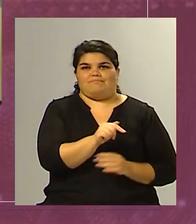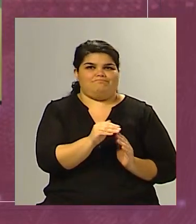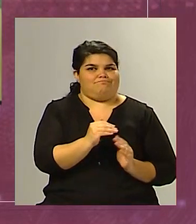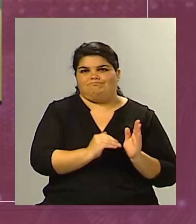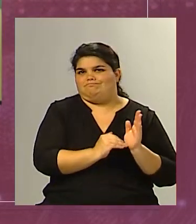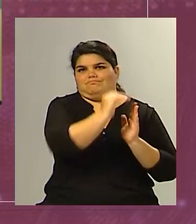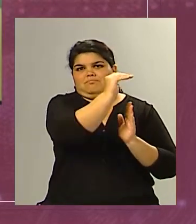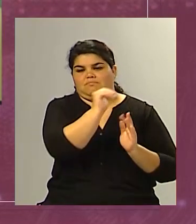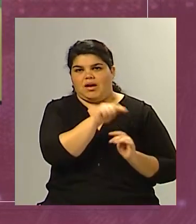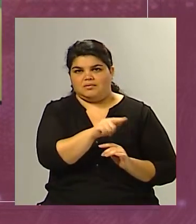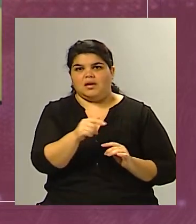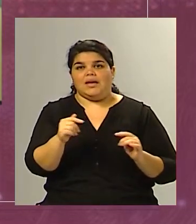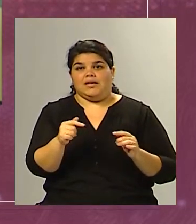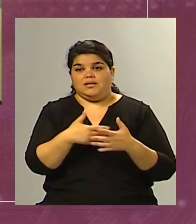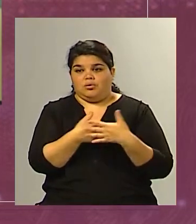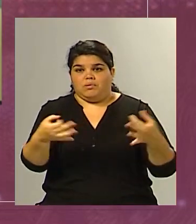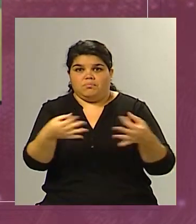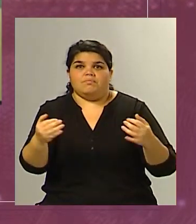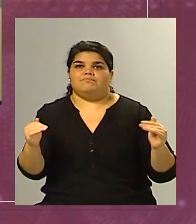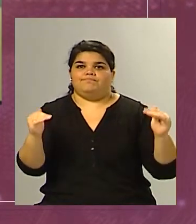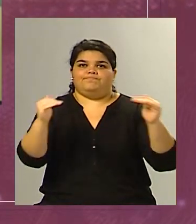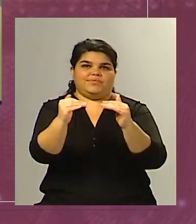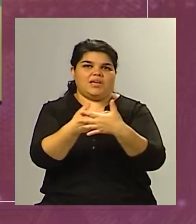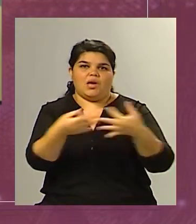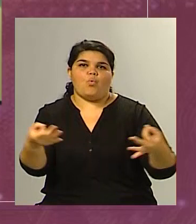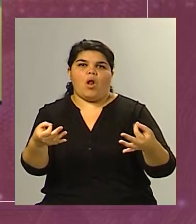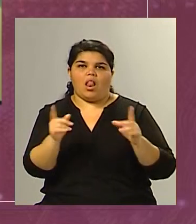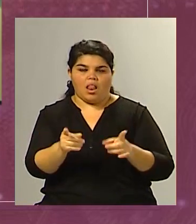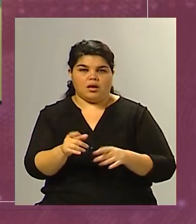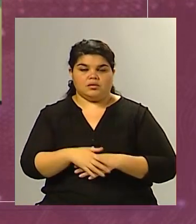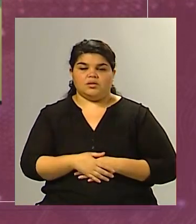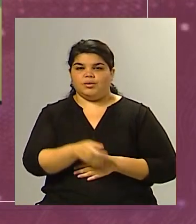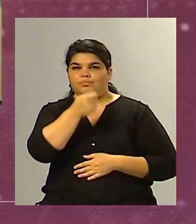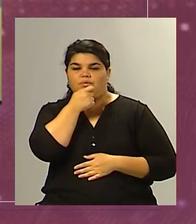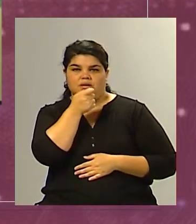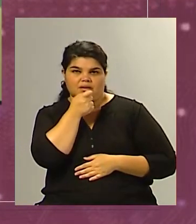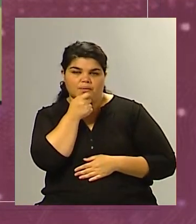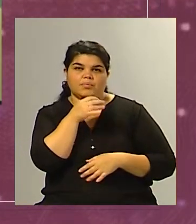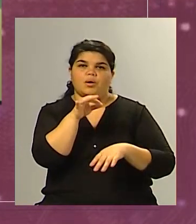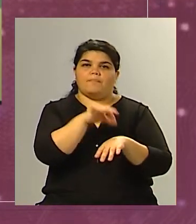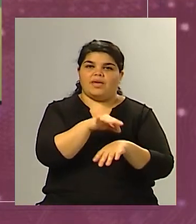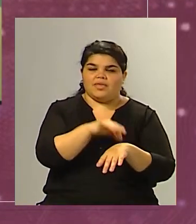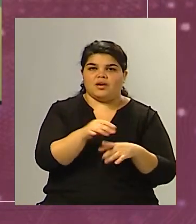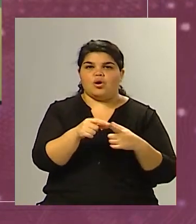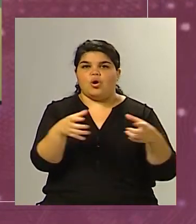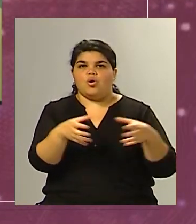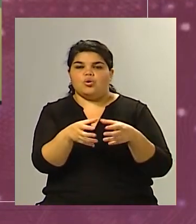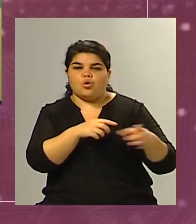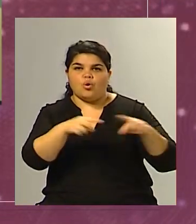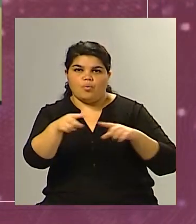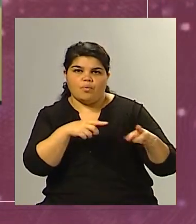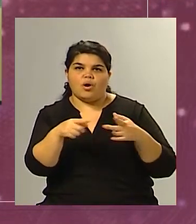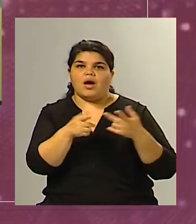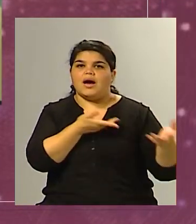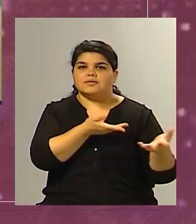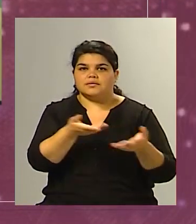fijos que te valen lo mismo en cualquier parte del país. Claro. Como el staff de coordinación, el médico con el grupo, la asistencia médica, eso no importa dónde